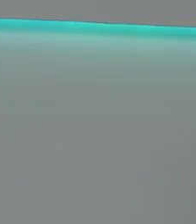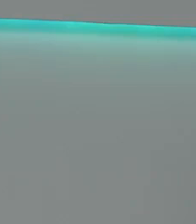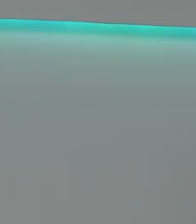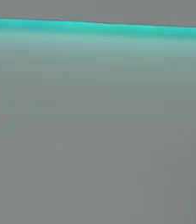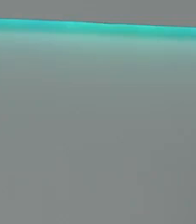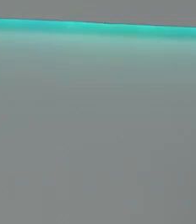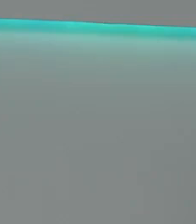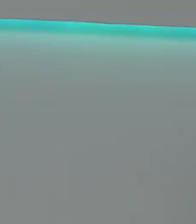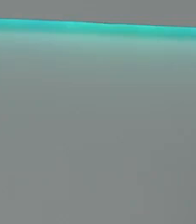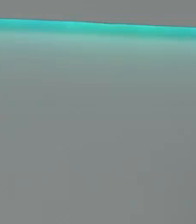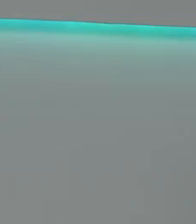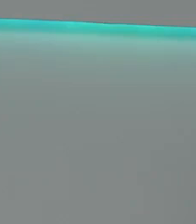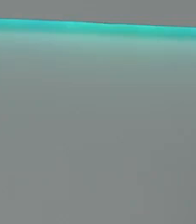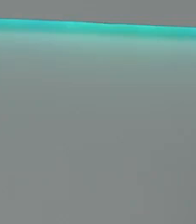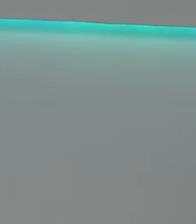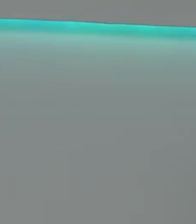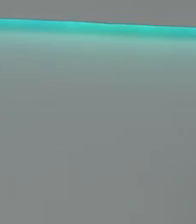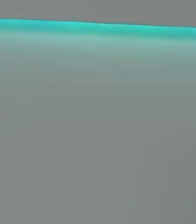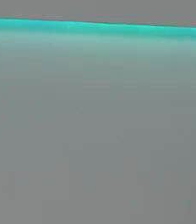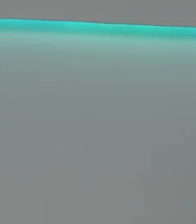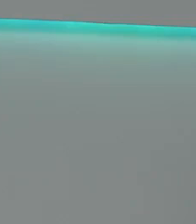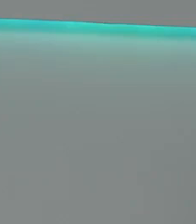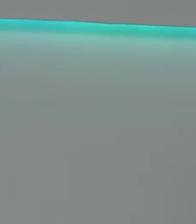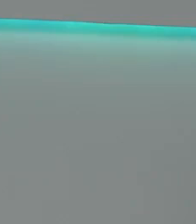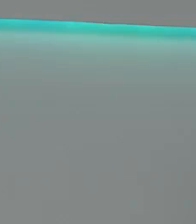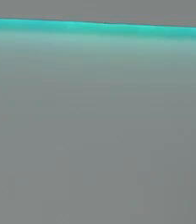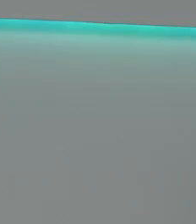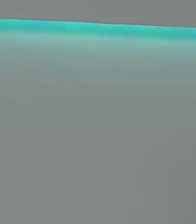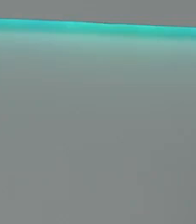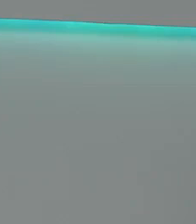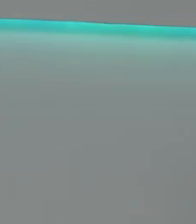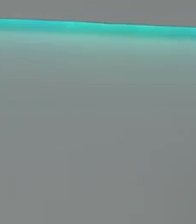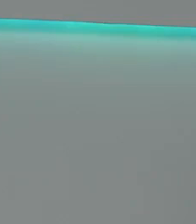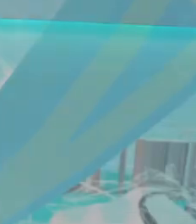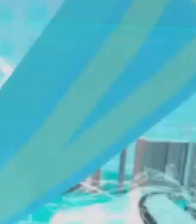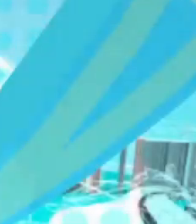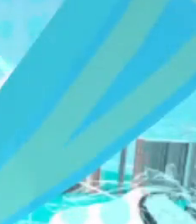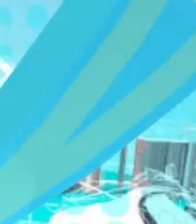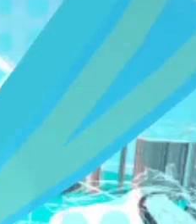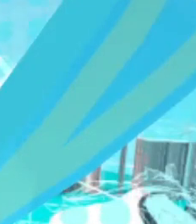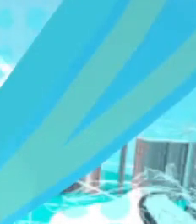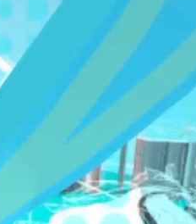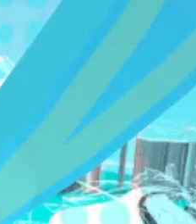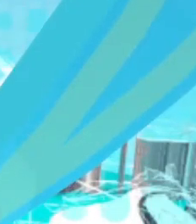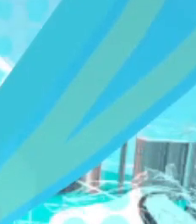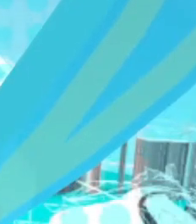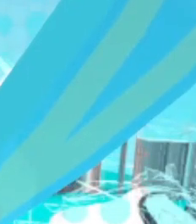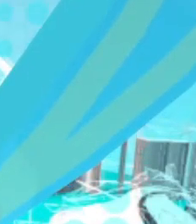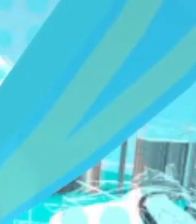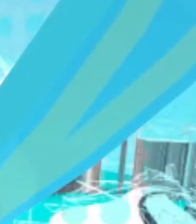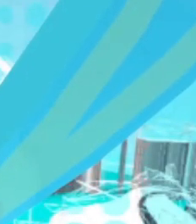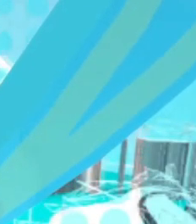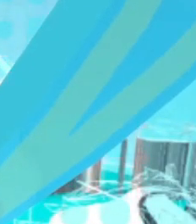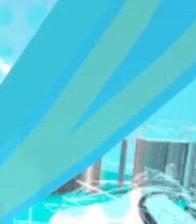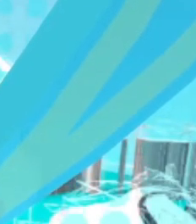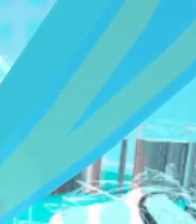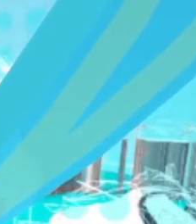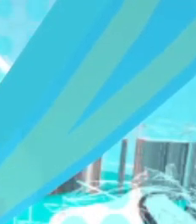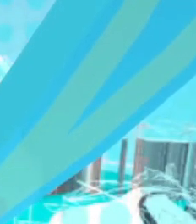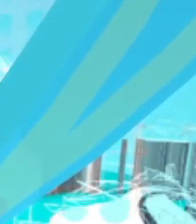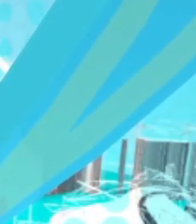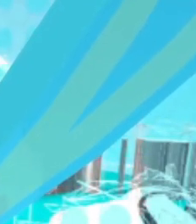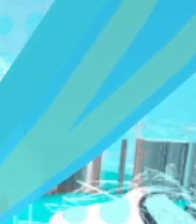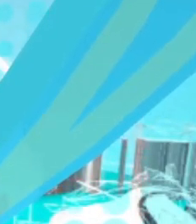A las 7 de la noche con 14 minutos repasamos cómo cierra la cotización del dólar para este viernes según el Banco Central de Costa